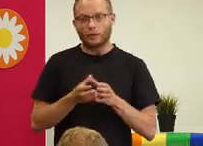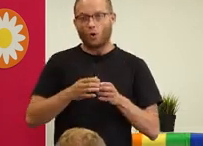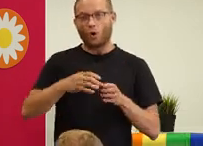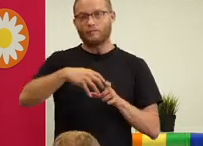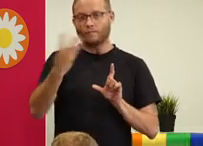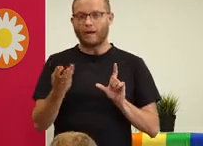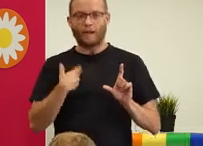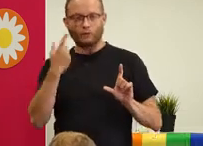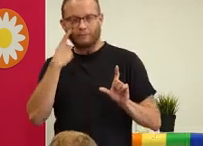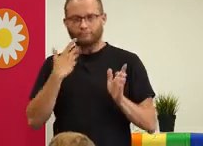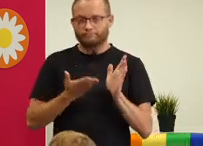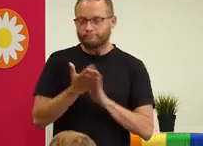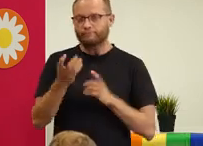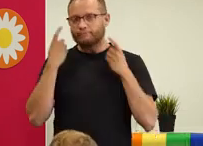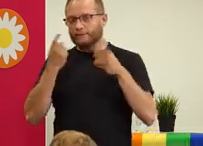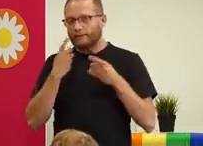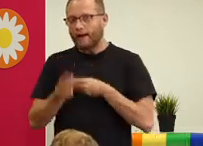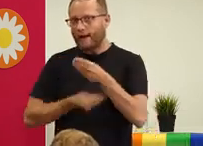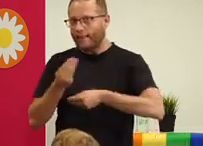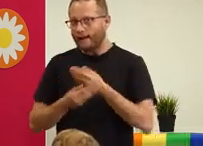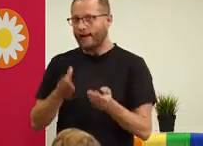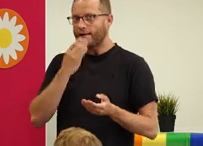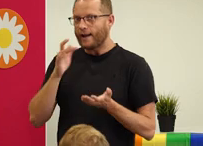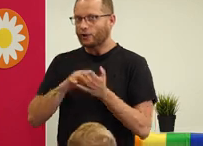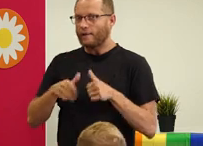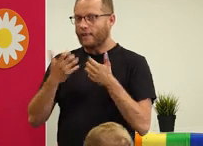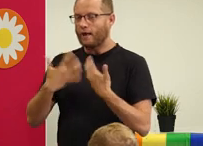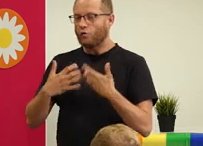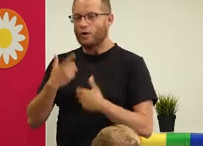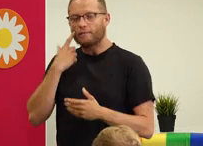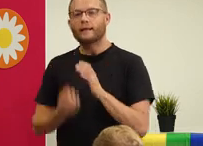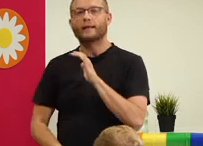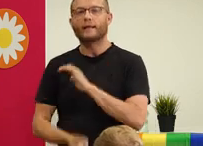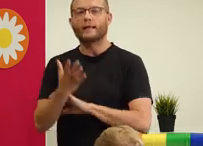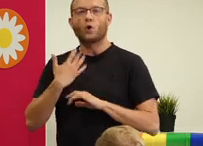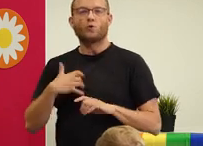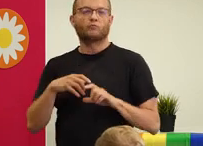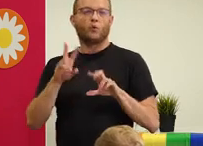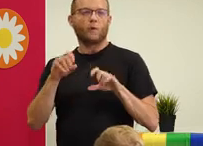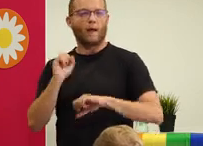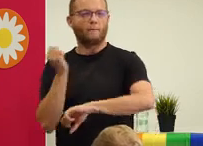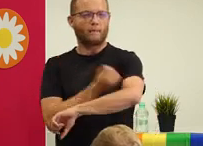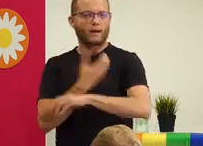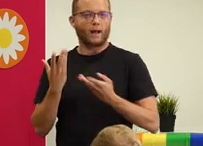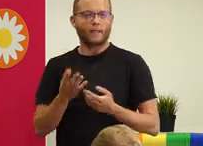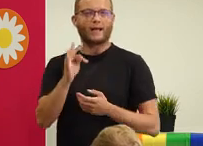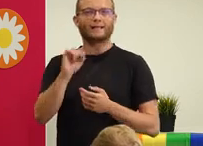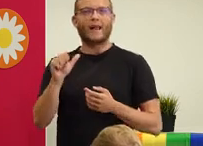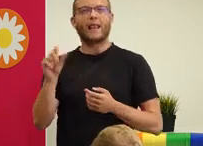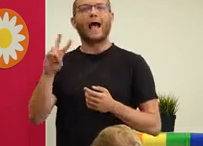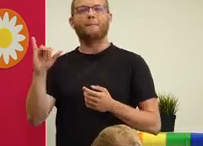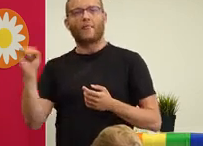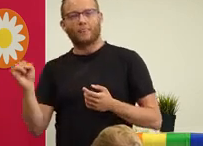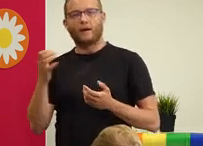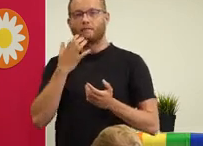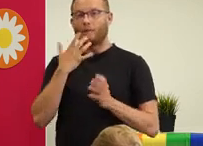LGTB y dijo: vamos a ver si por aquí conseguimos que Israel empiece a funcionar. Y creó un ente nuevo, una marca nueva, que fue Tel Aviv.